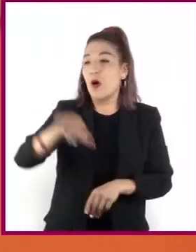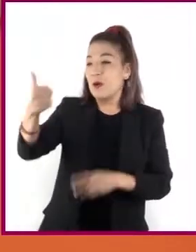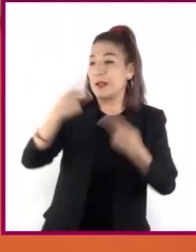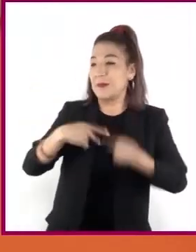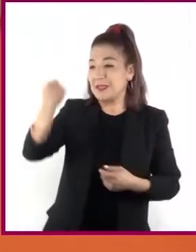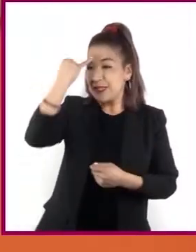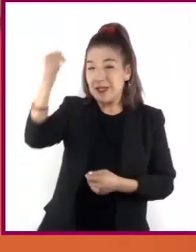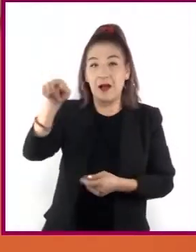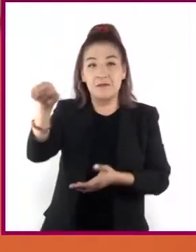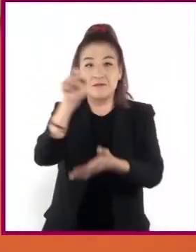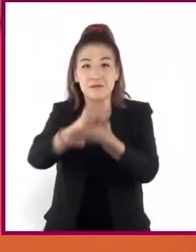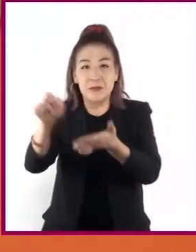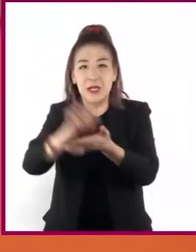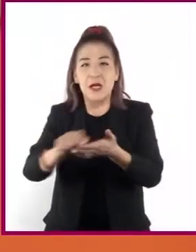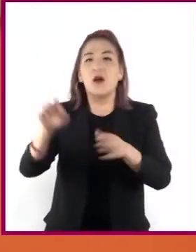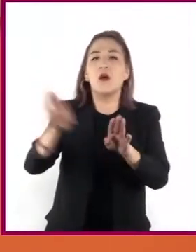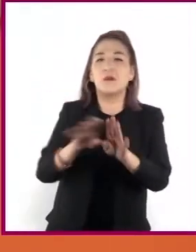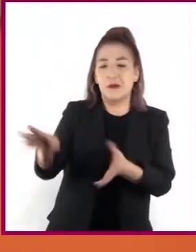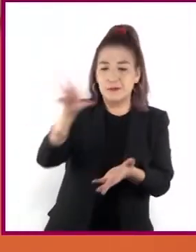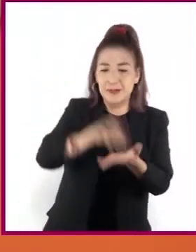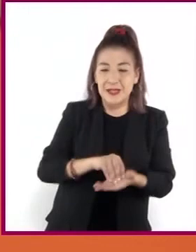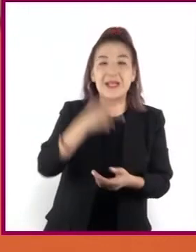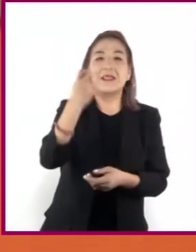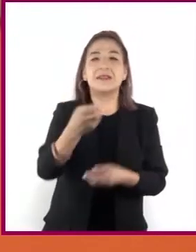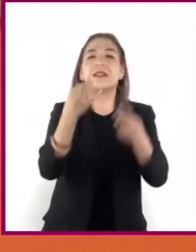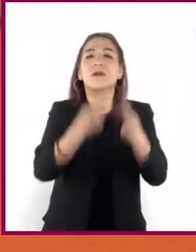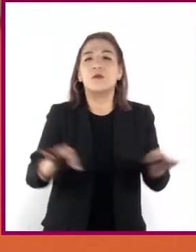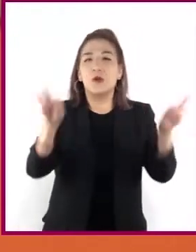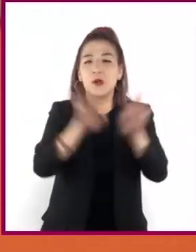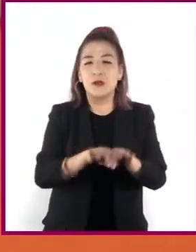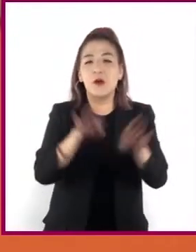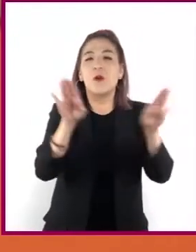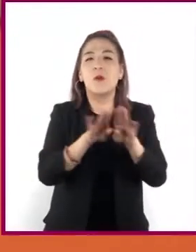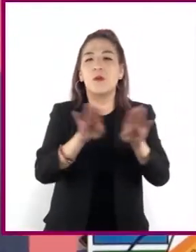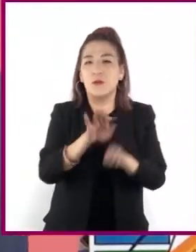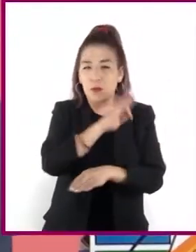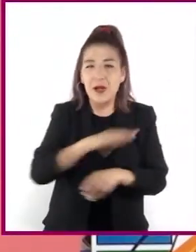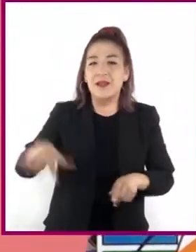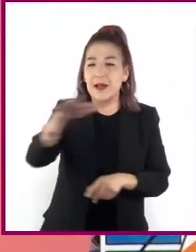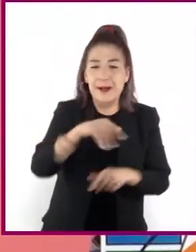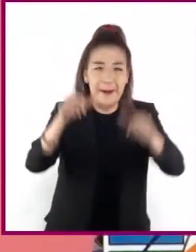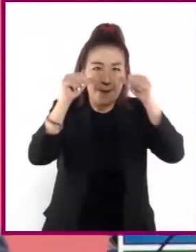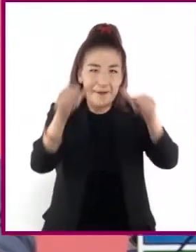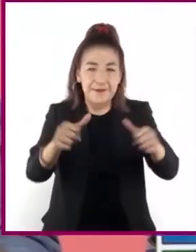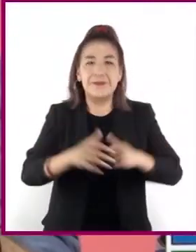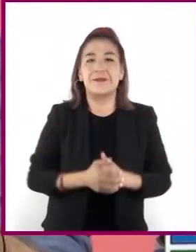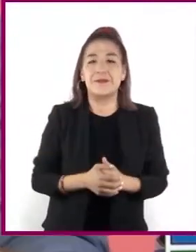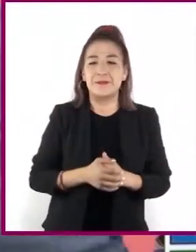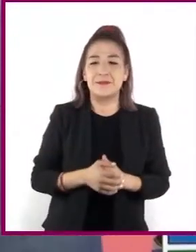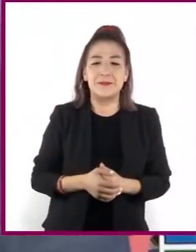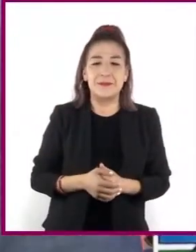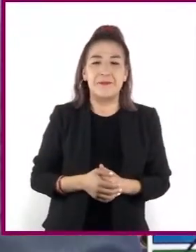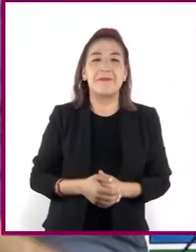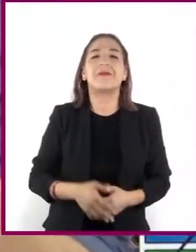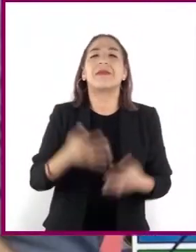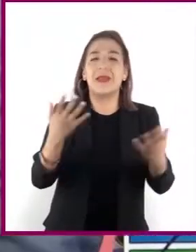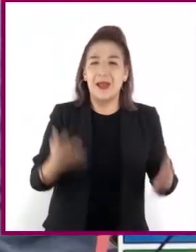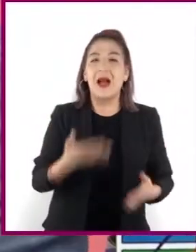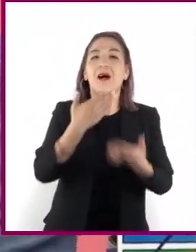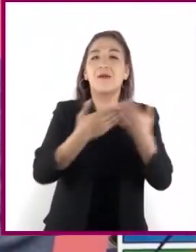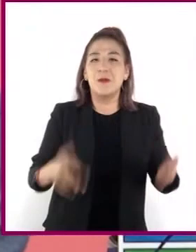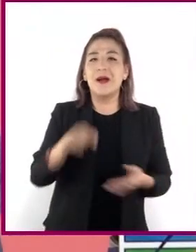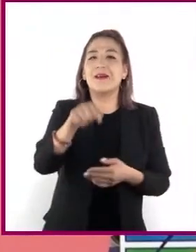autor o información es importante darle crédito. Profesor, creo que ahora le corresponde a